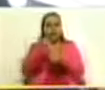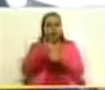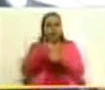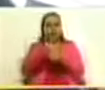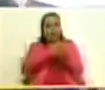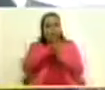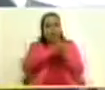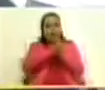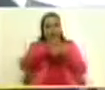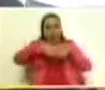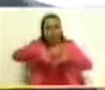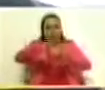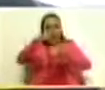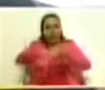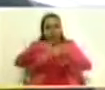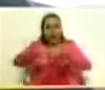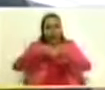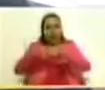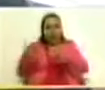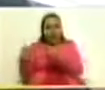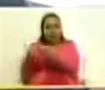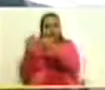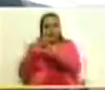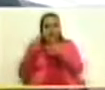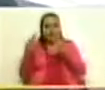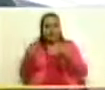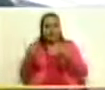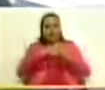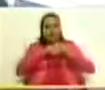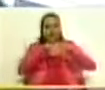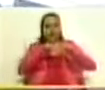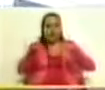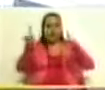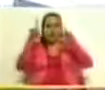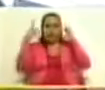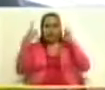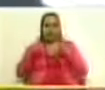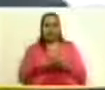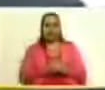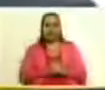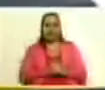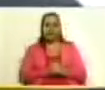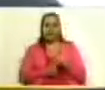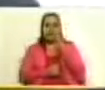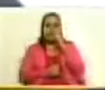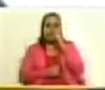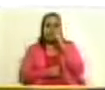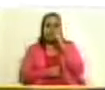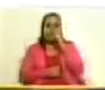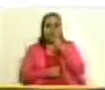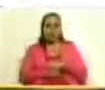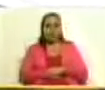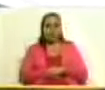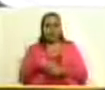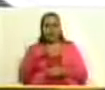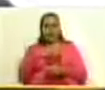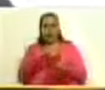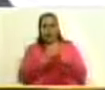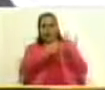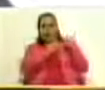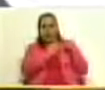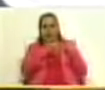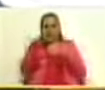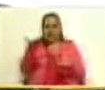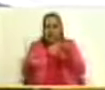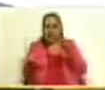un emprendimiento primeramente familiar y con corazón guaireño. Presidente, a mí me toca presentar un